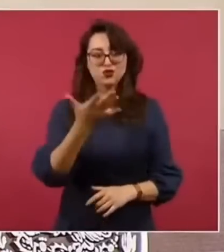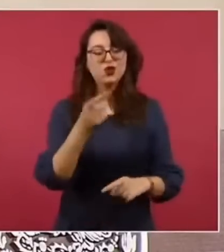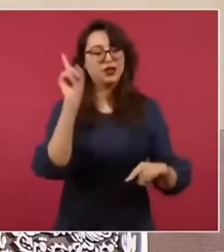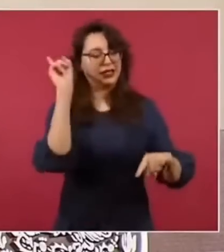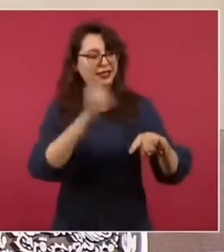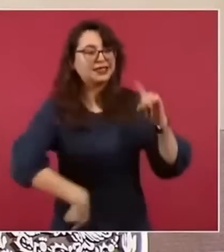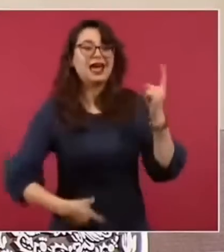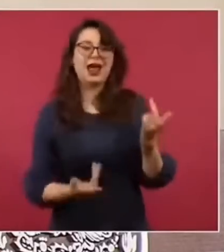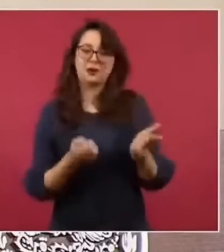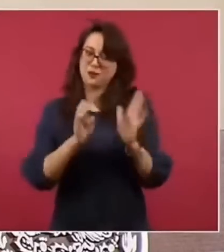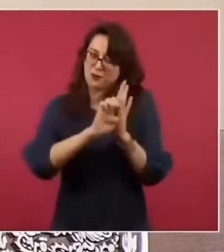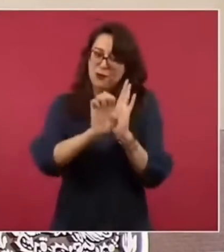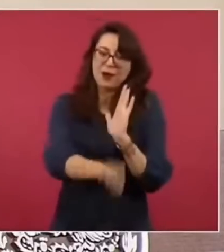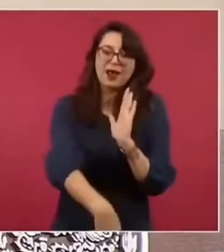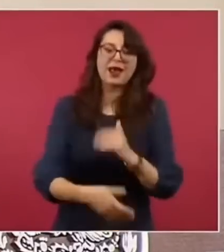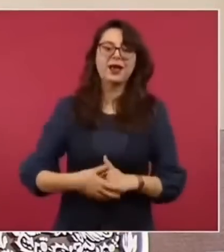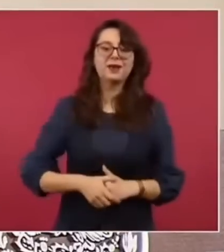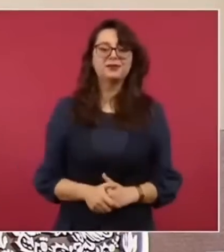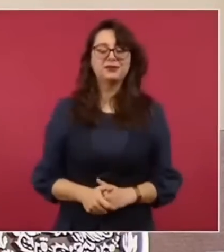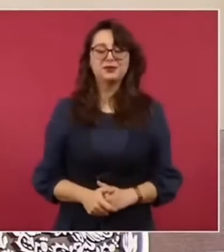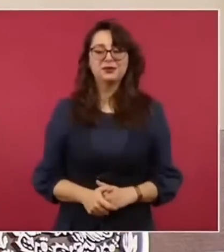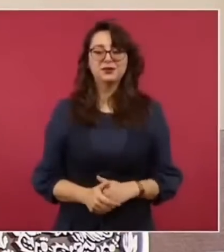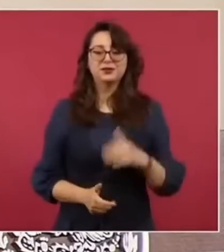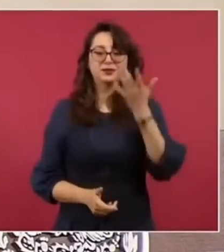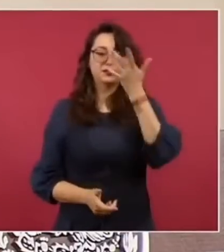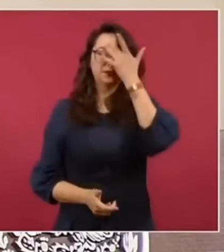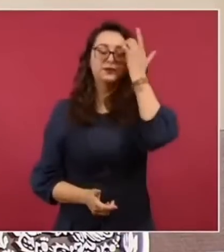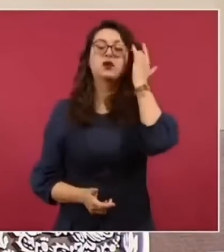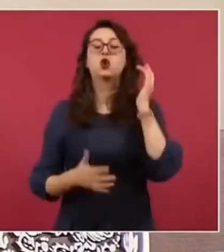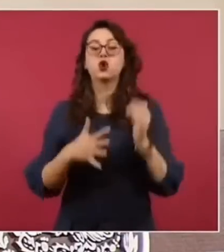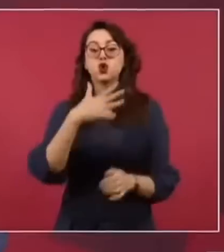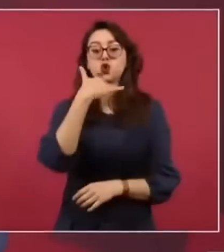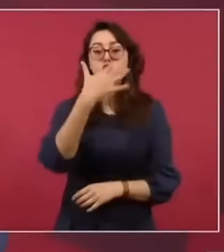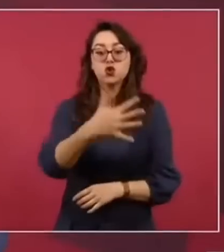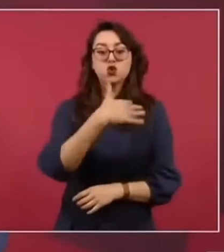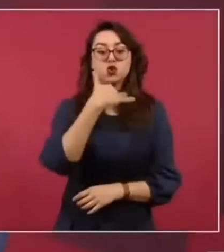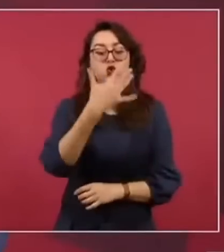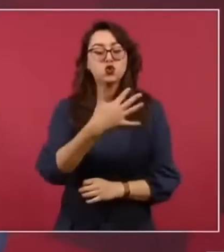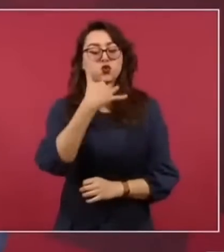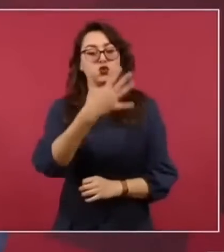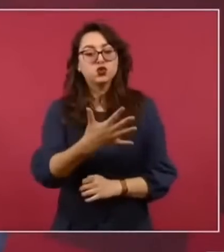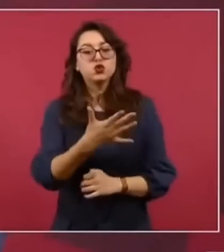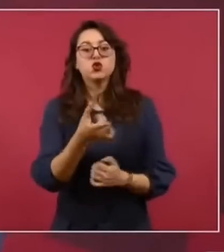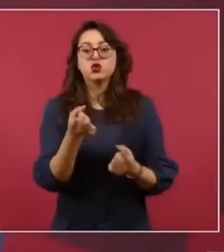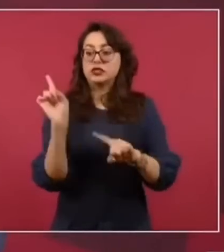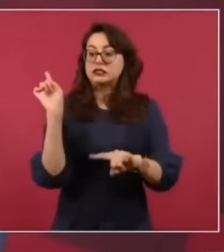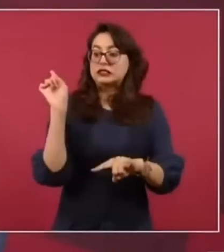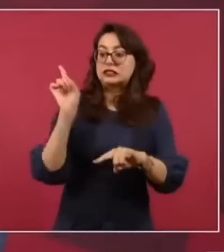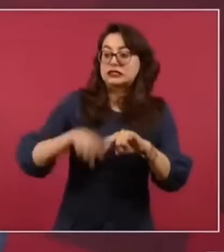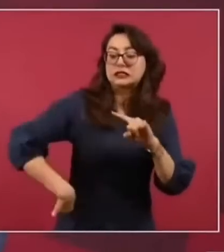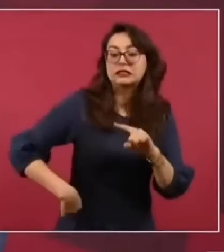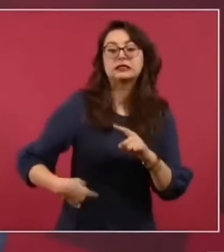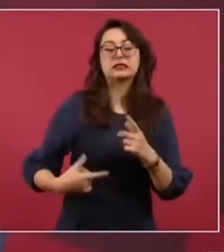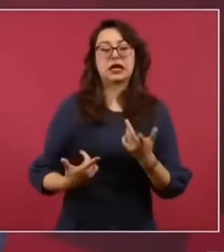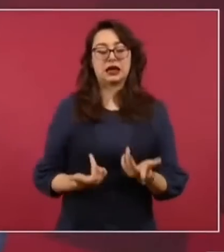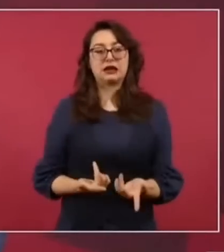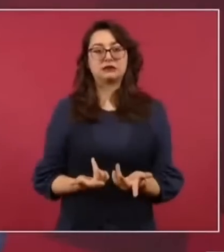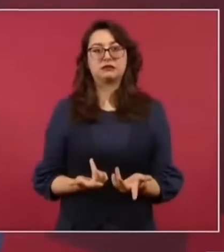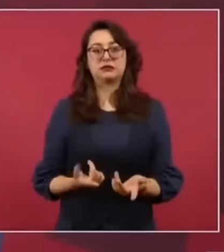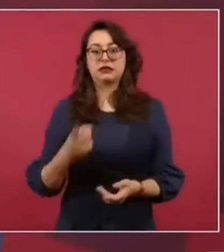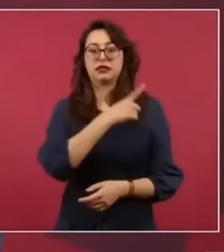ingresos importantísima. La corrupción no solo hay que combatirla por razones de índole